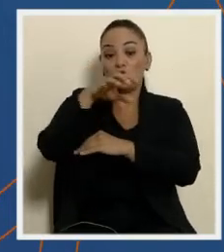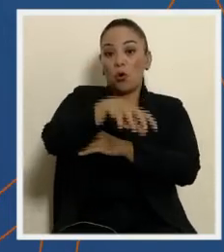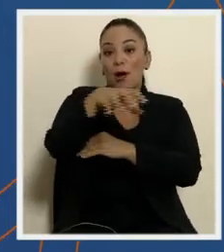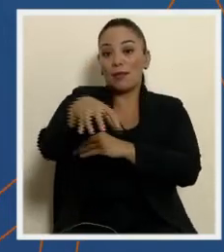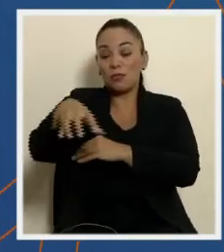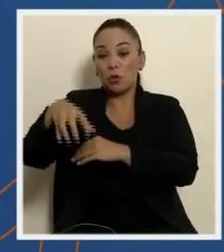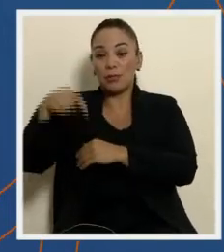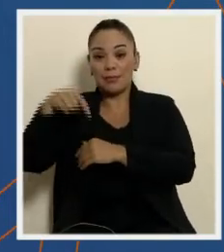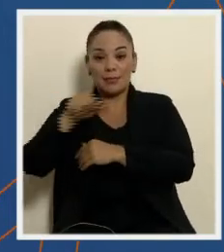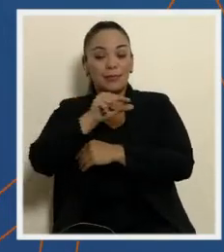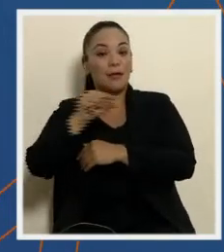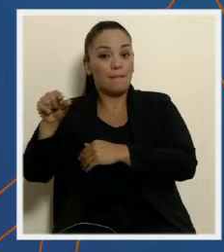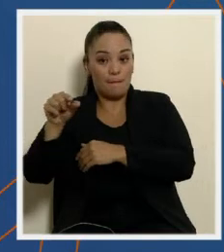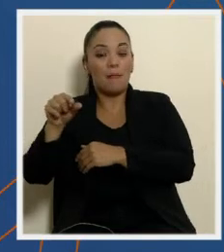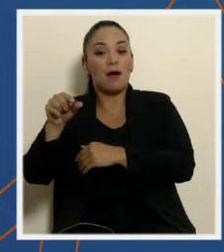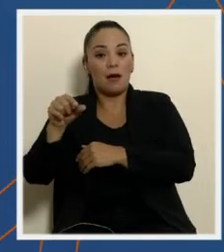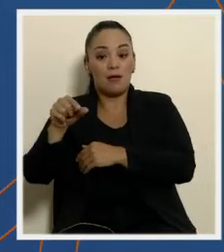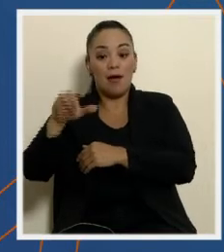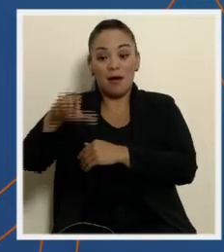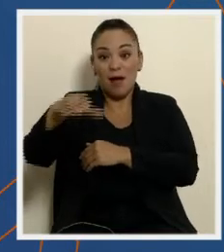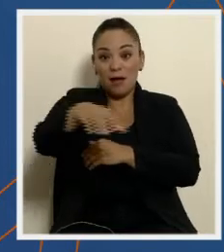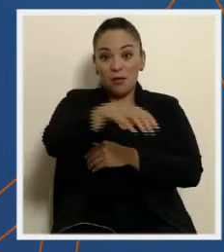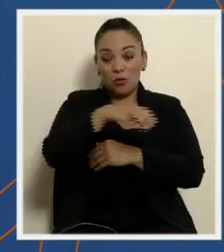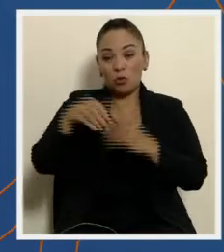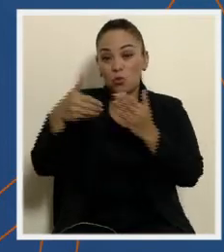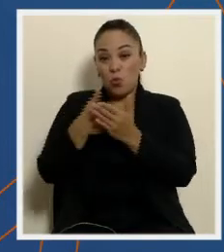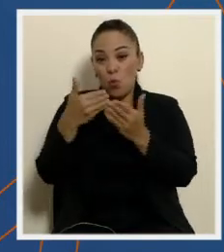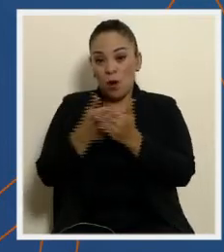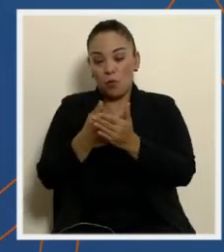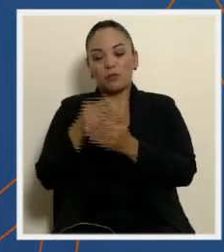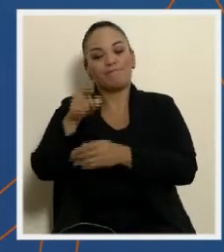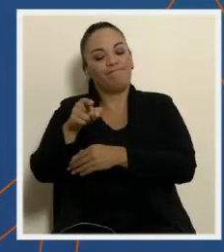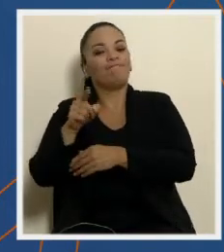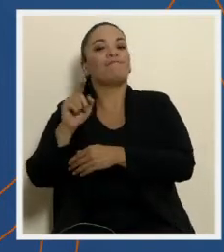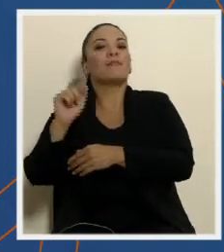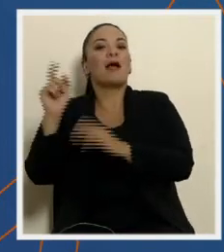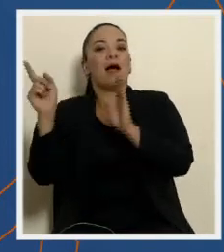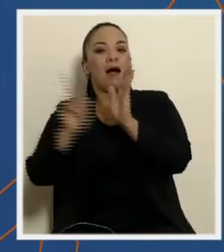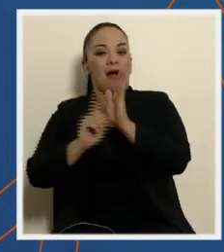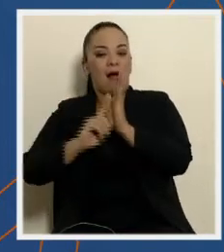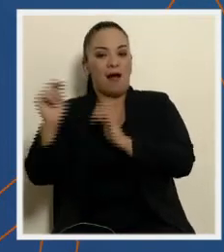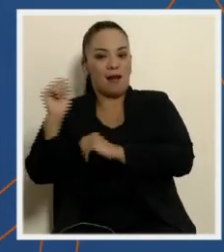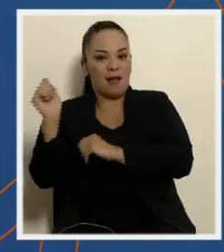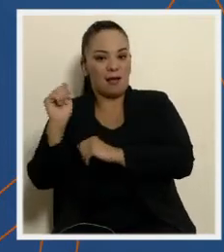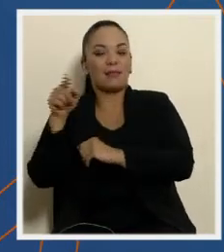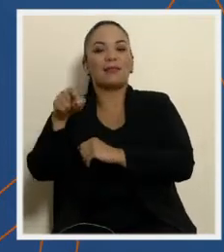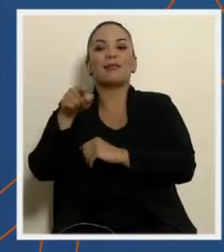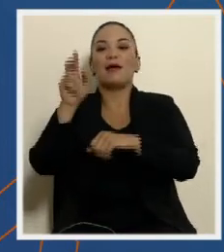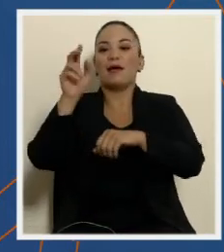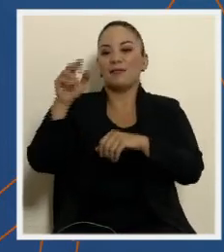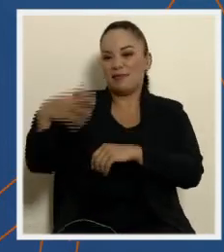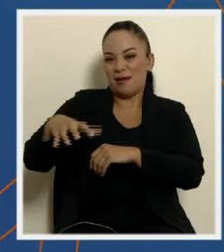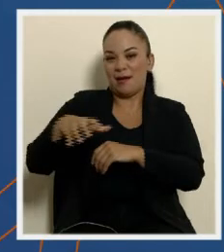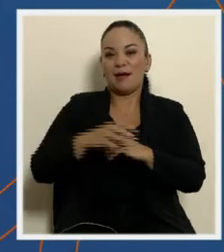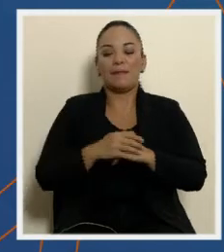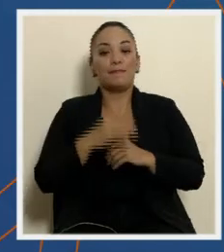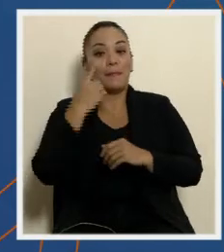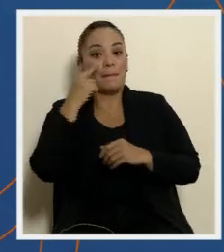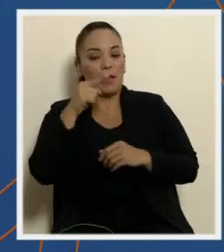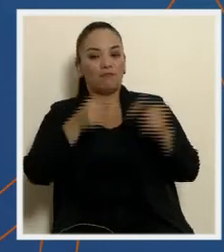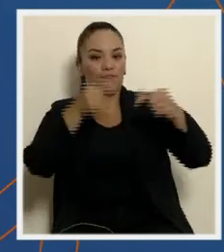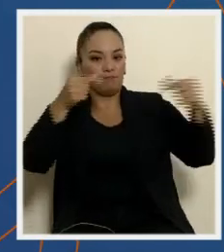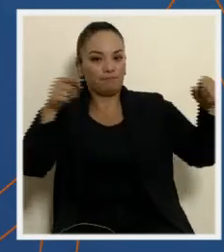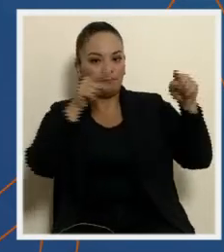esta semana, 18 nuevos cantones a la condición de alerta naranja. Esto que estamos observando acá es el comportamiento de las